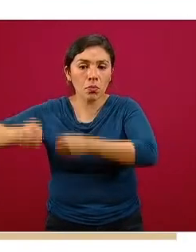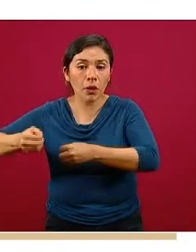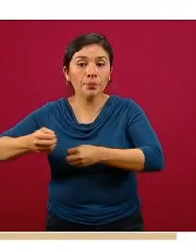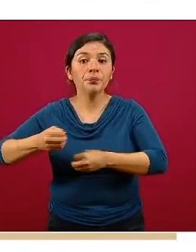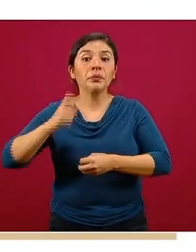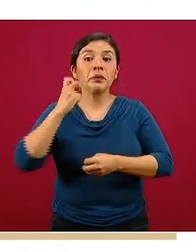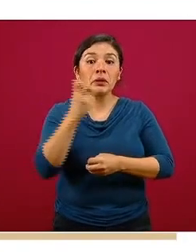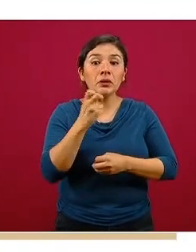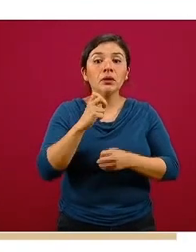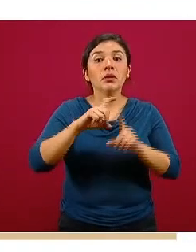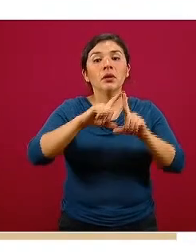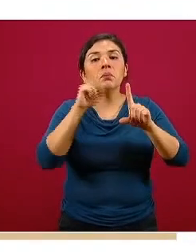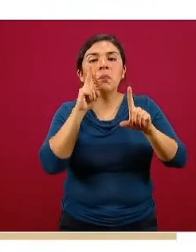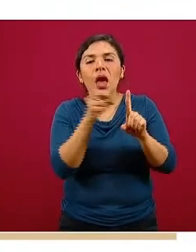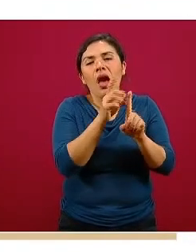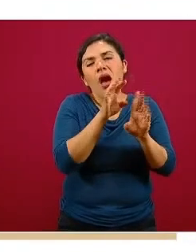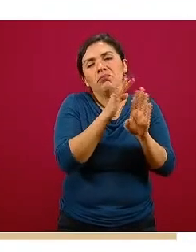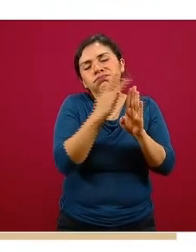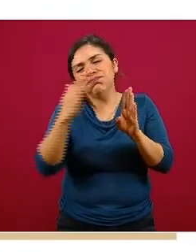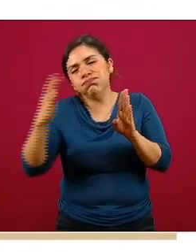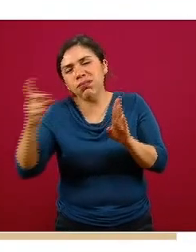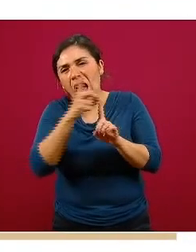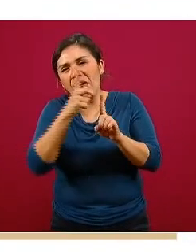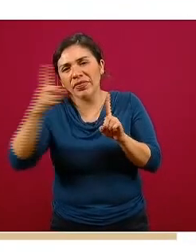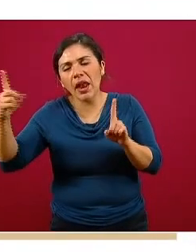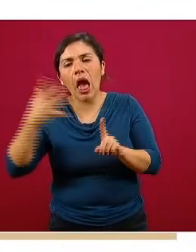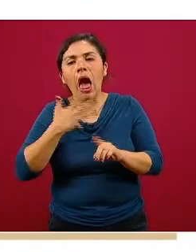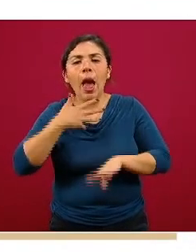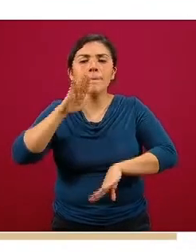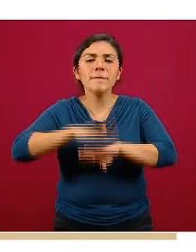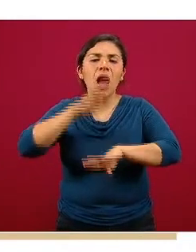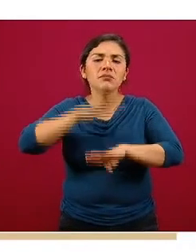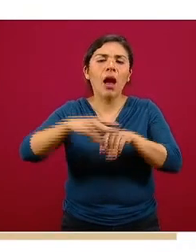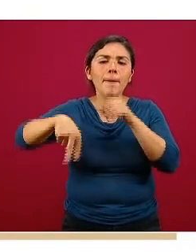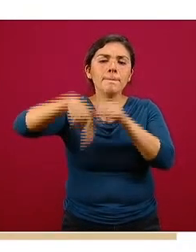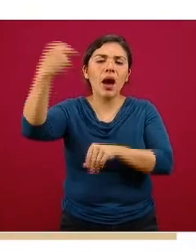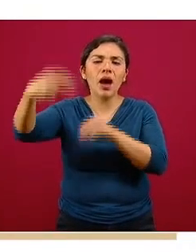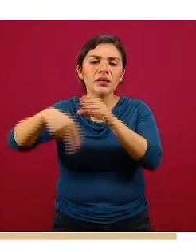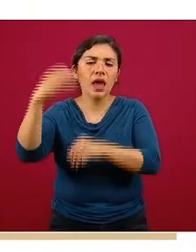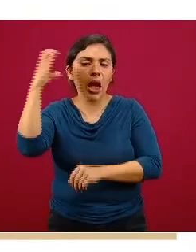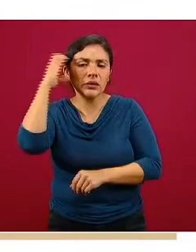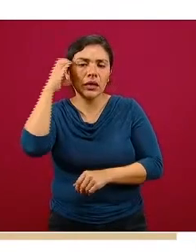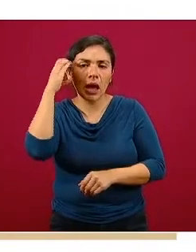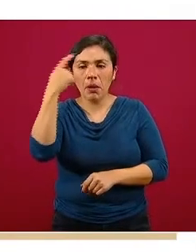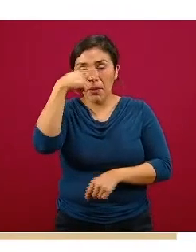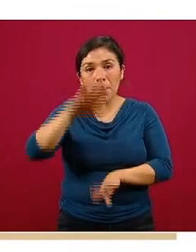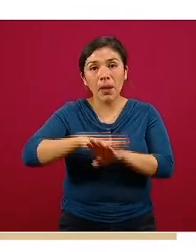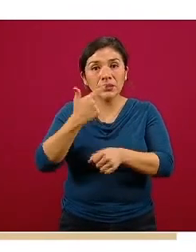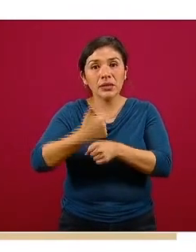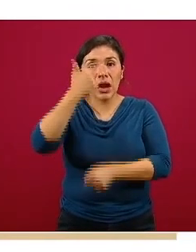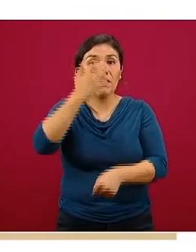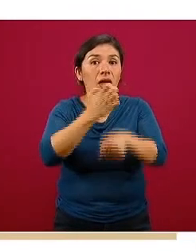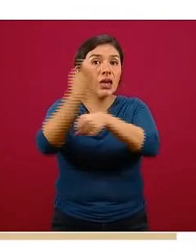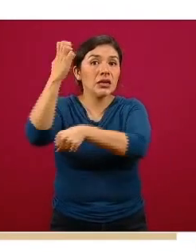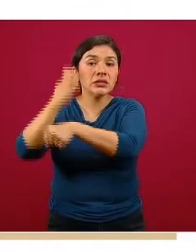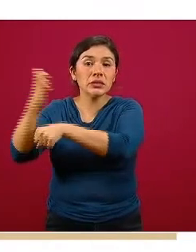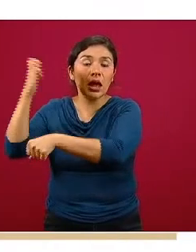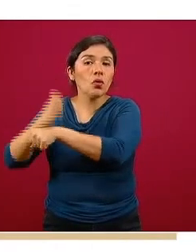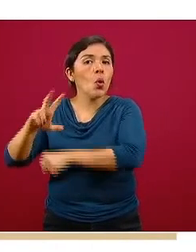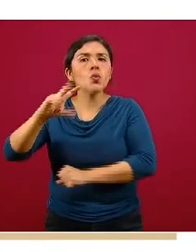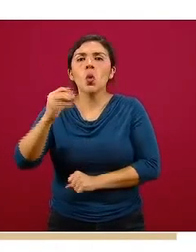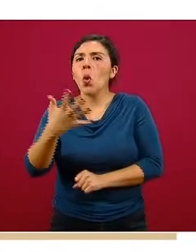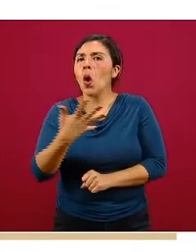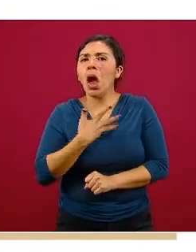vamos avanzando a la derecha todavía hay mucha más disponibilidad de este tipo de camas en estados que no están